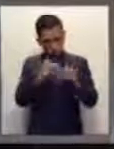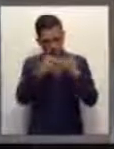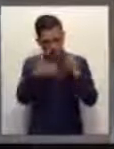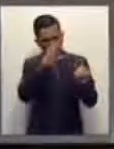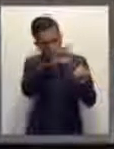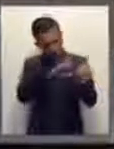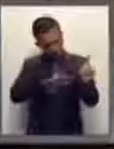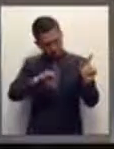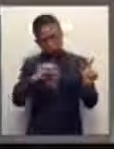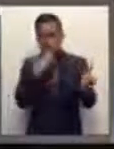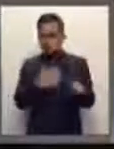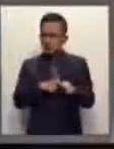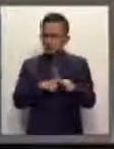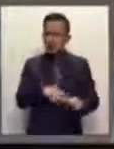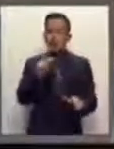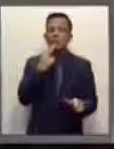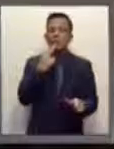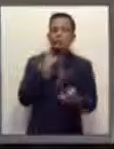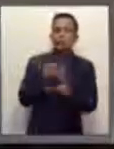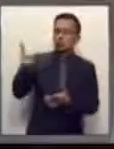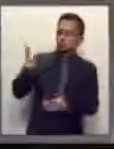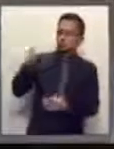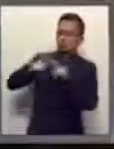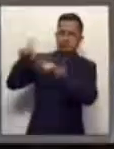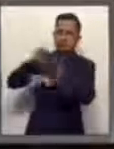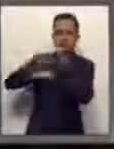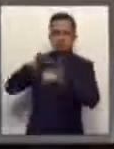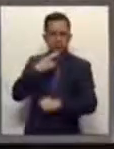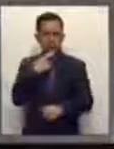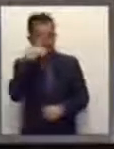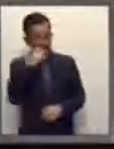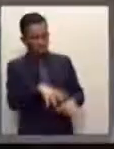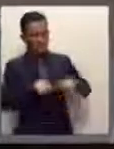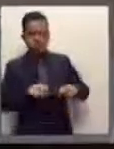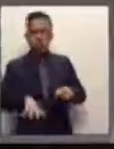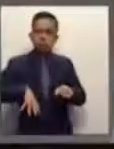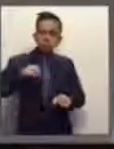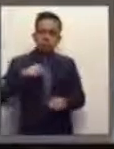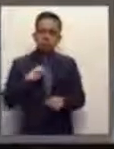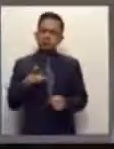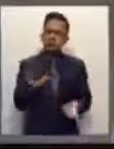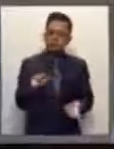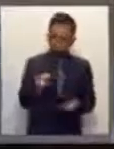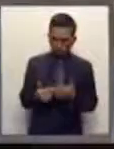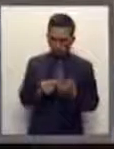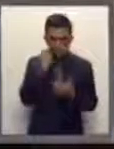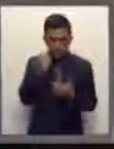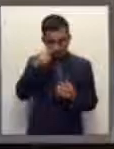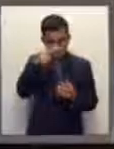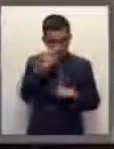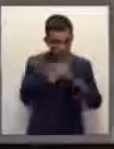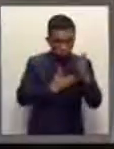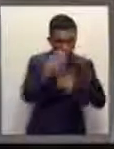sean solo moneda de cambio para las industrias extractivas. Si queremos reimpulsar el crecimiento de México, es indispensable retomar